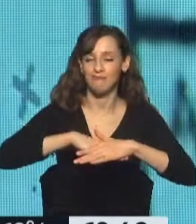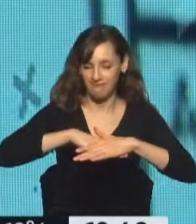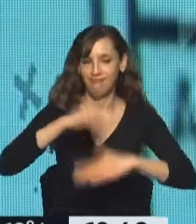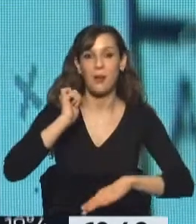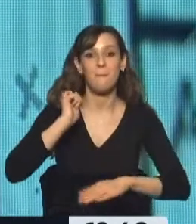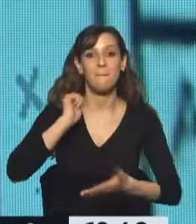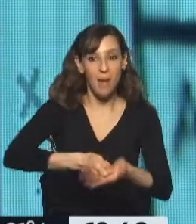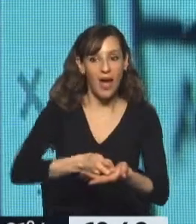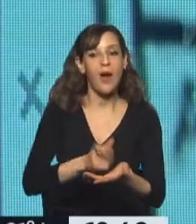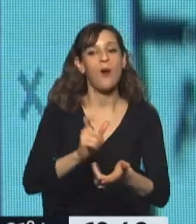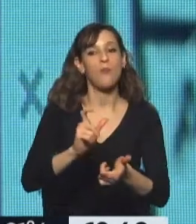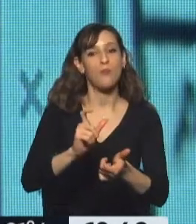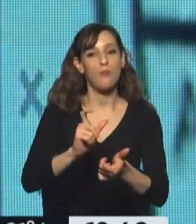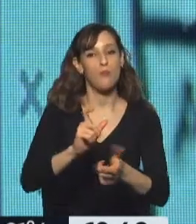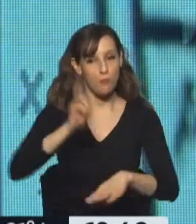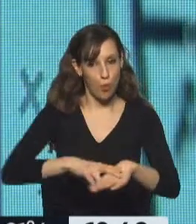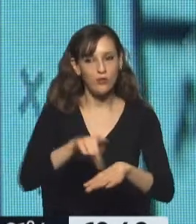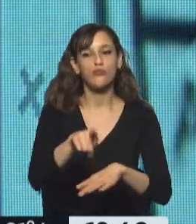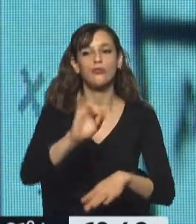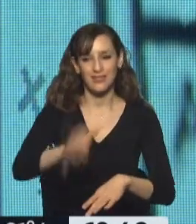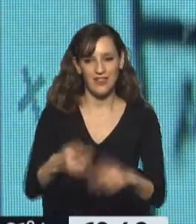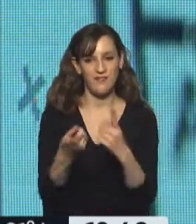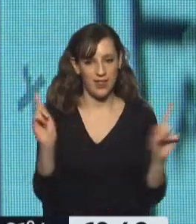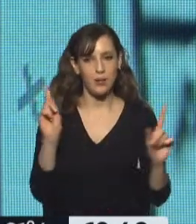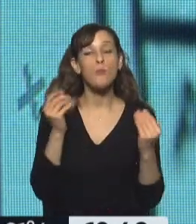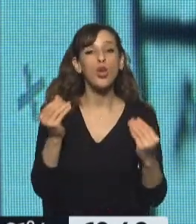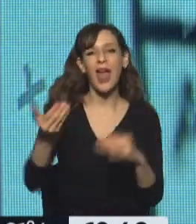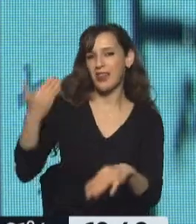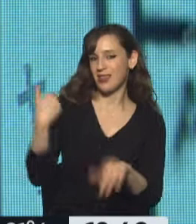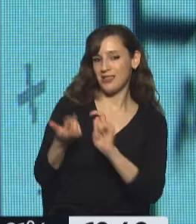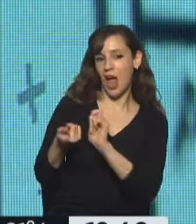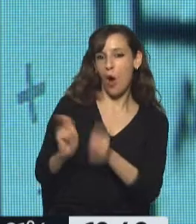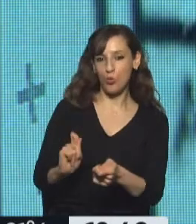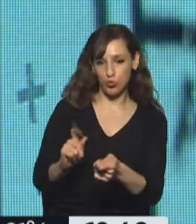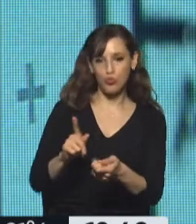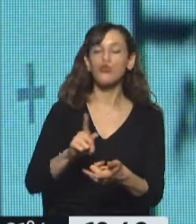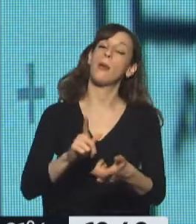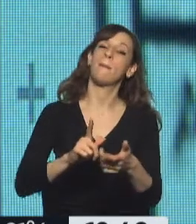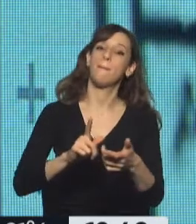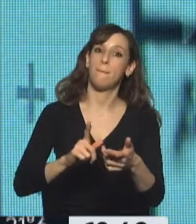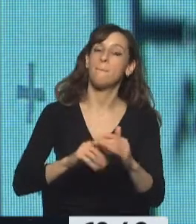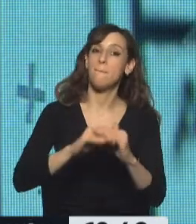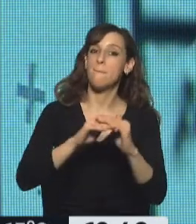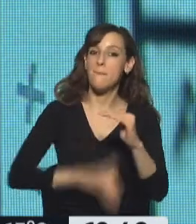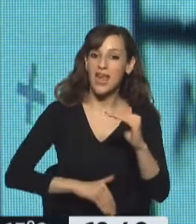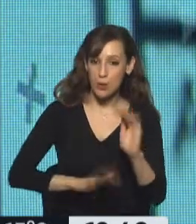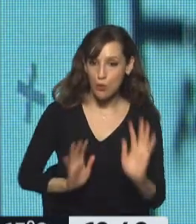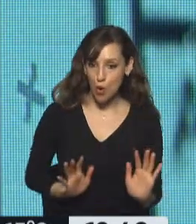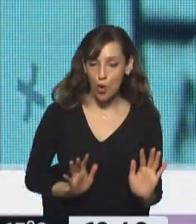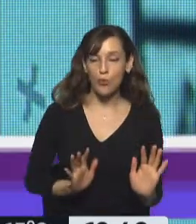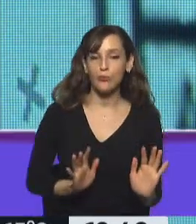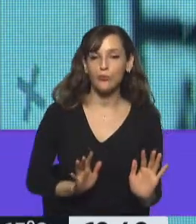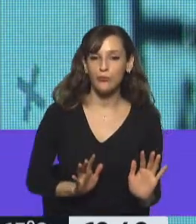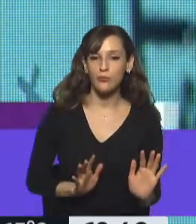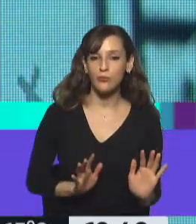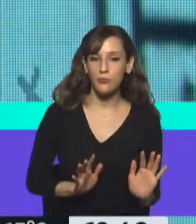diferenciación muy bien porque es el último ajuste el mínimo no imponible que sobre la parte del ingreso o el